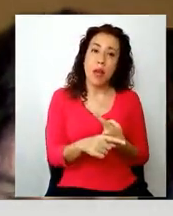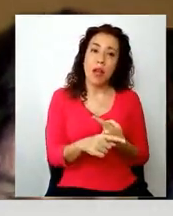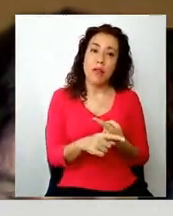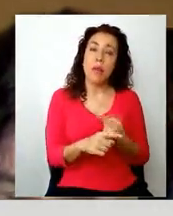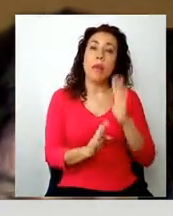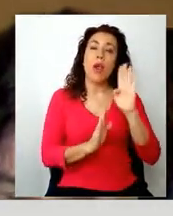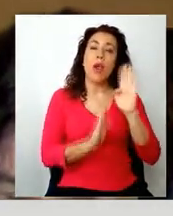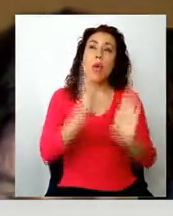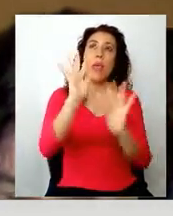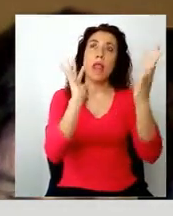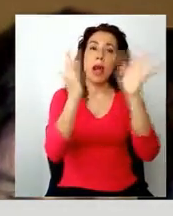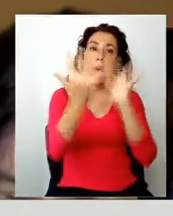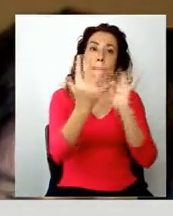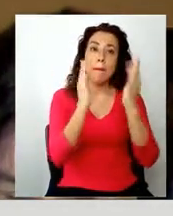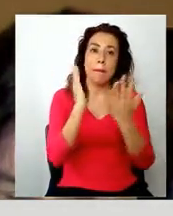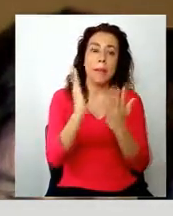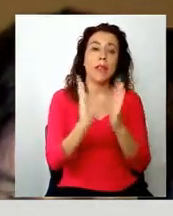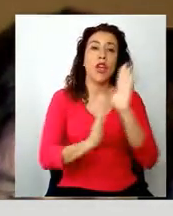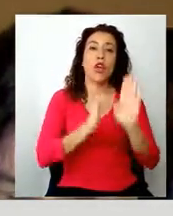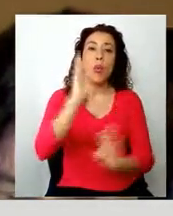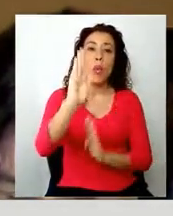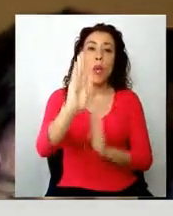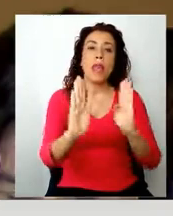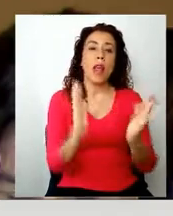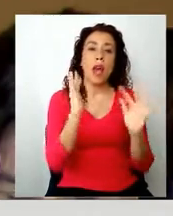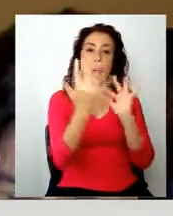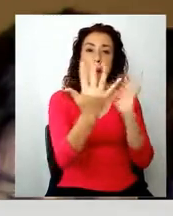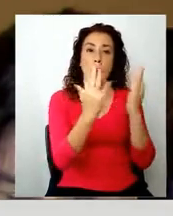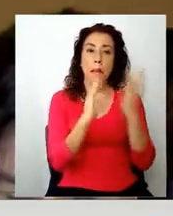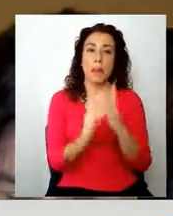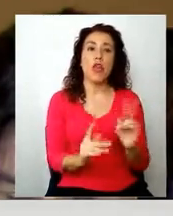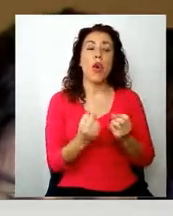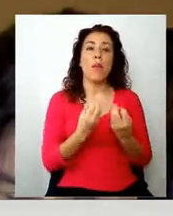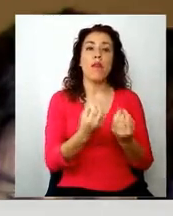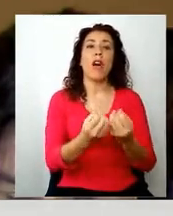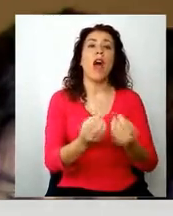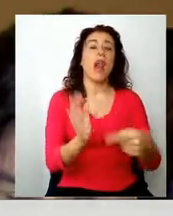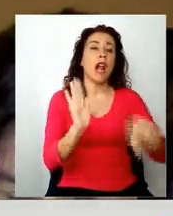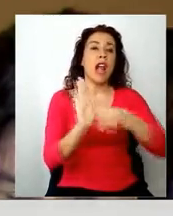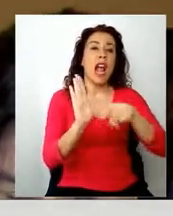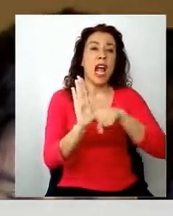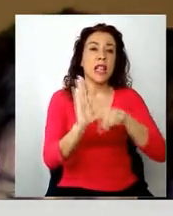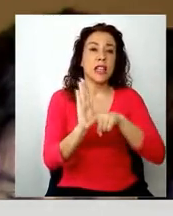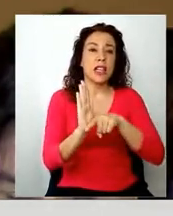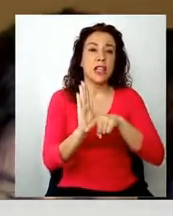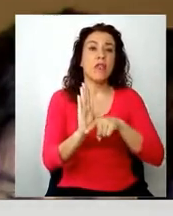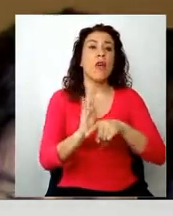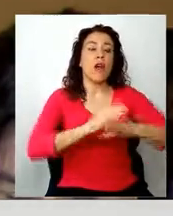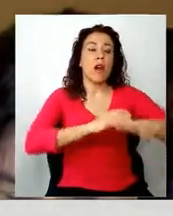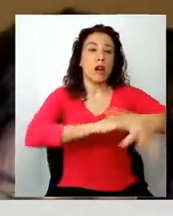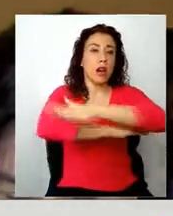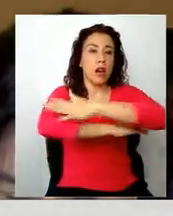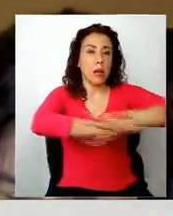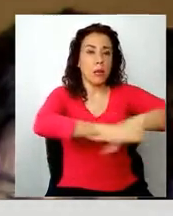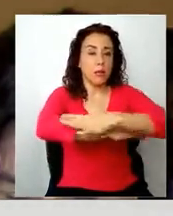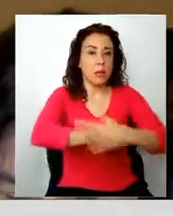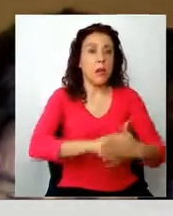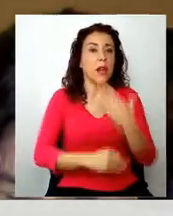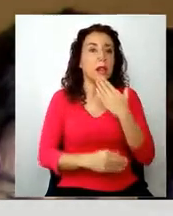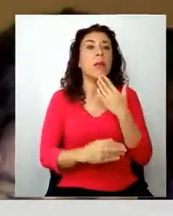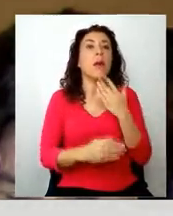y amigable con el medio ambiente sin generar un impacto negativo en el ecosistema esto además lo haría mucho más